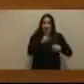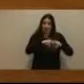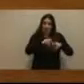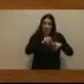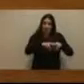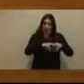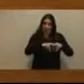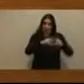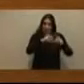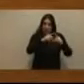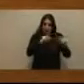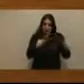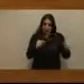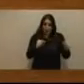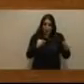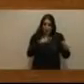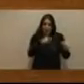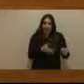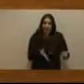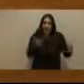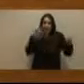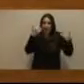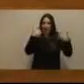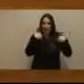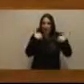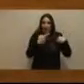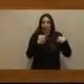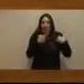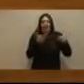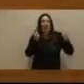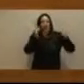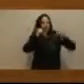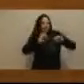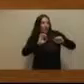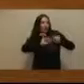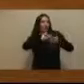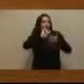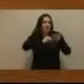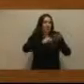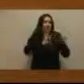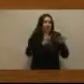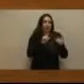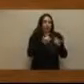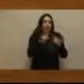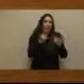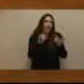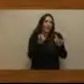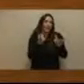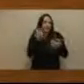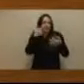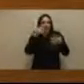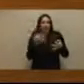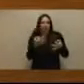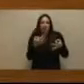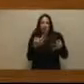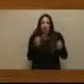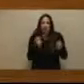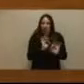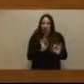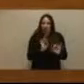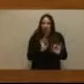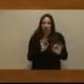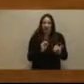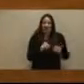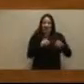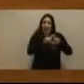Principado haya validado, firmado o registrado esta actuación. Nadie sabe cómo la empresa adjudicataria de esta